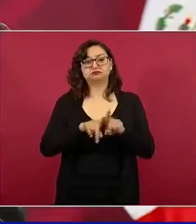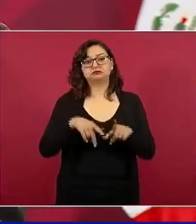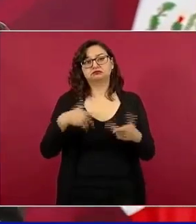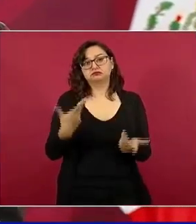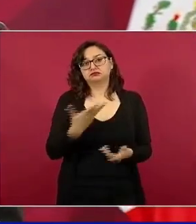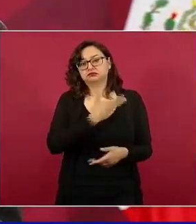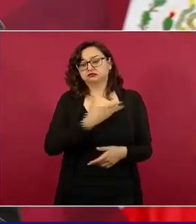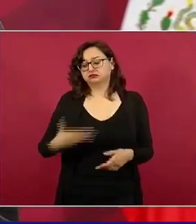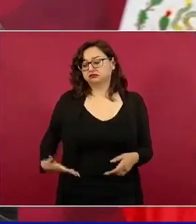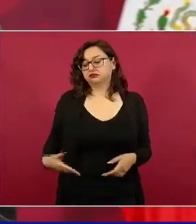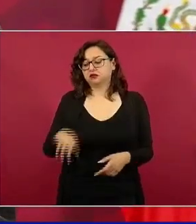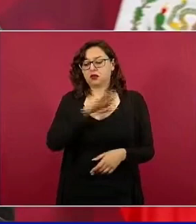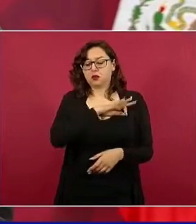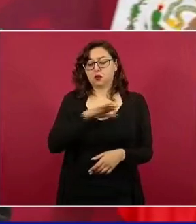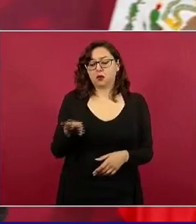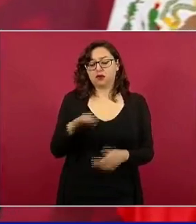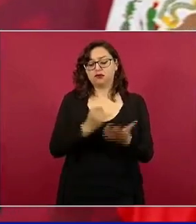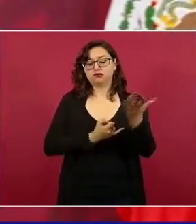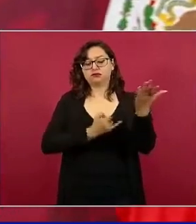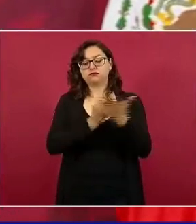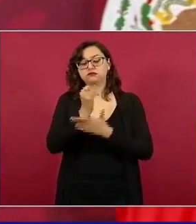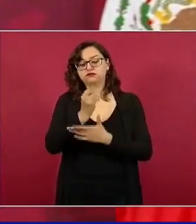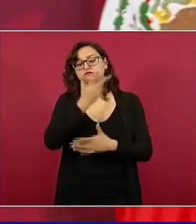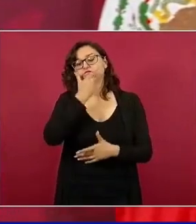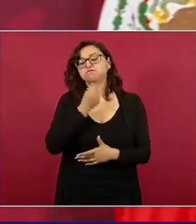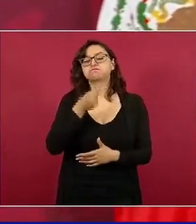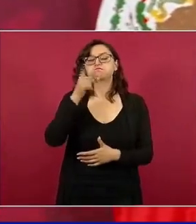sea hombre o sea mujer.